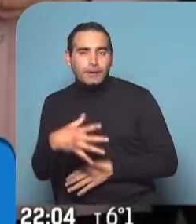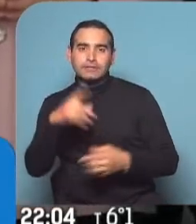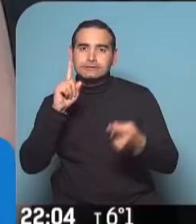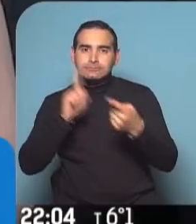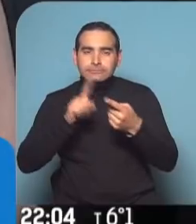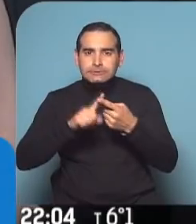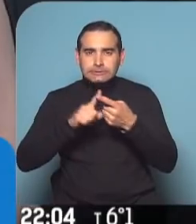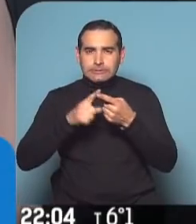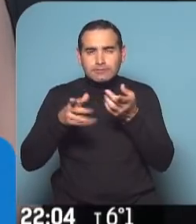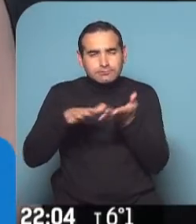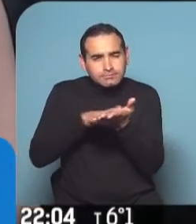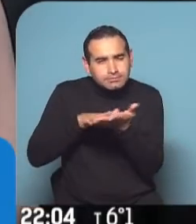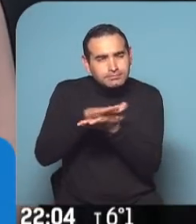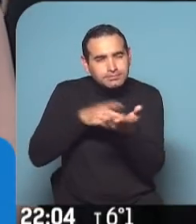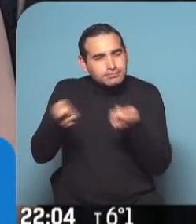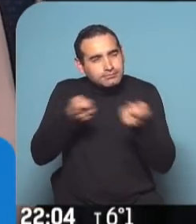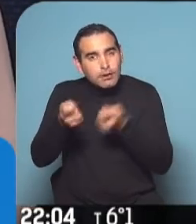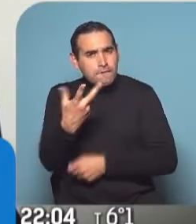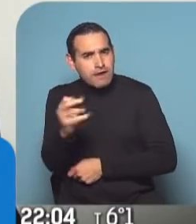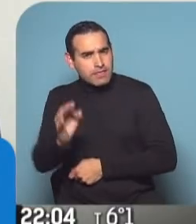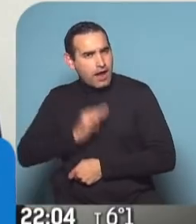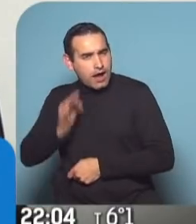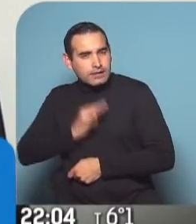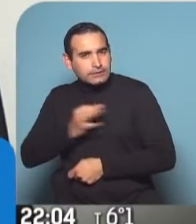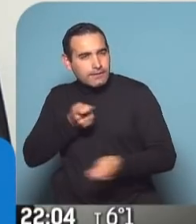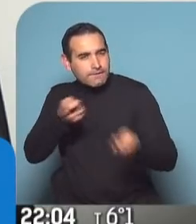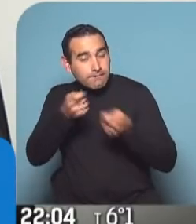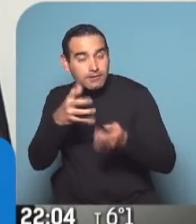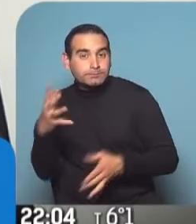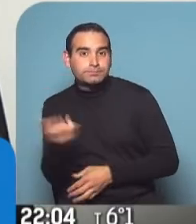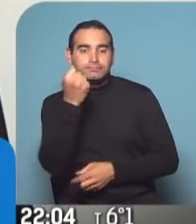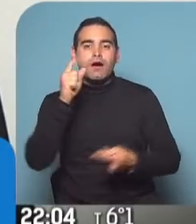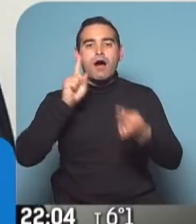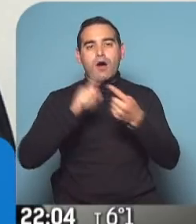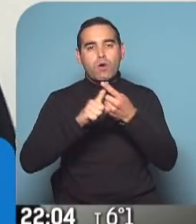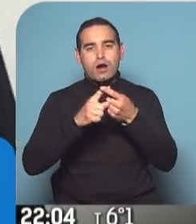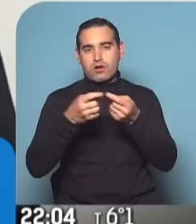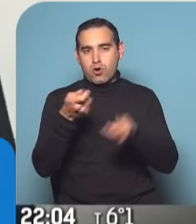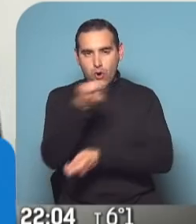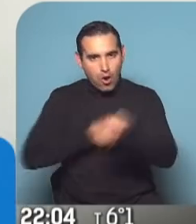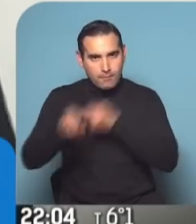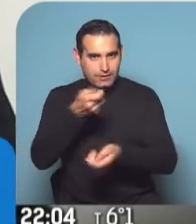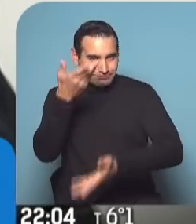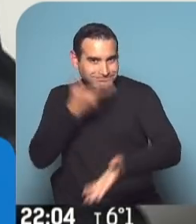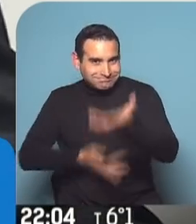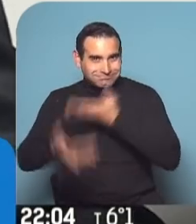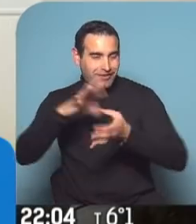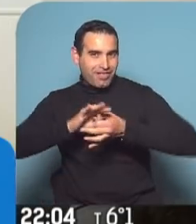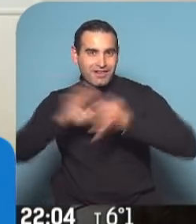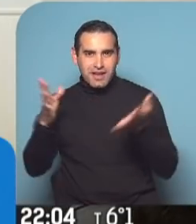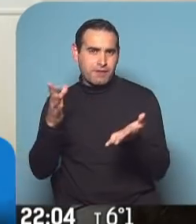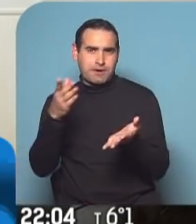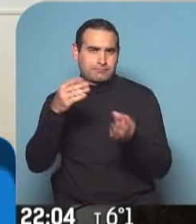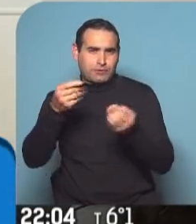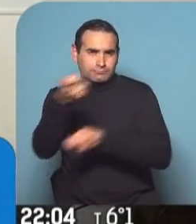infructuoso ciclo de negociaciones de 20 años, anunciando haber alcanzado un ambicioso acuerdo de libre comercio que por su volumen de consumidores,